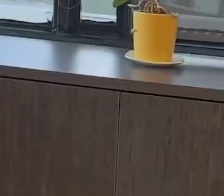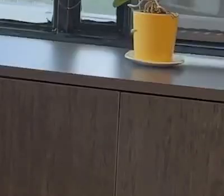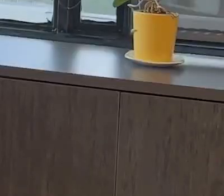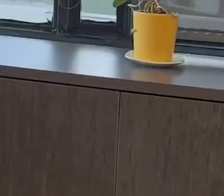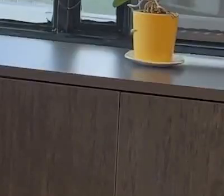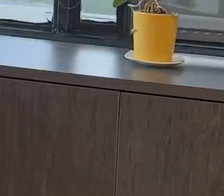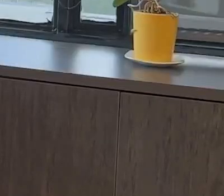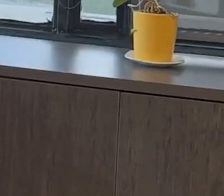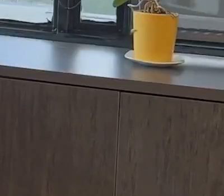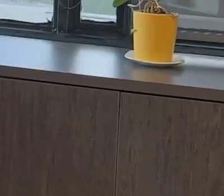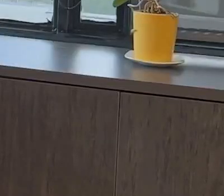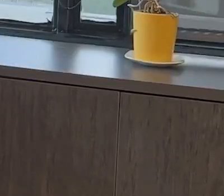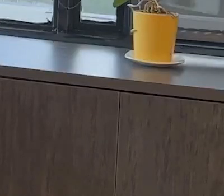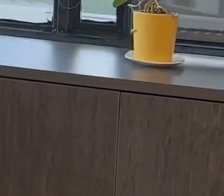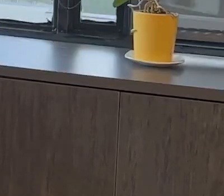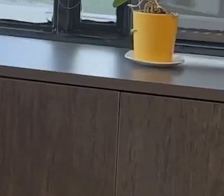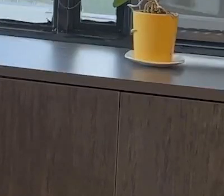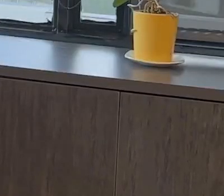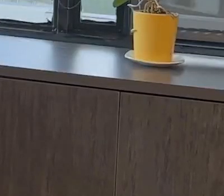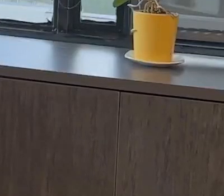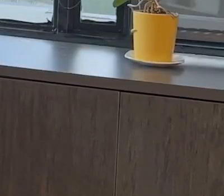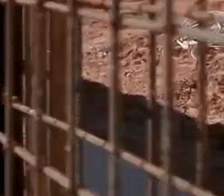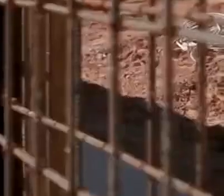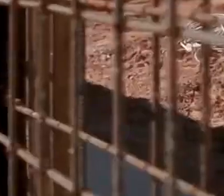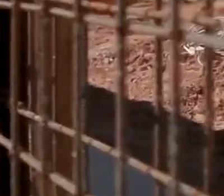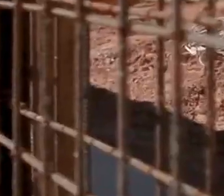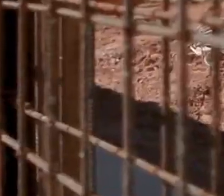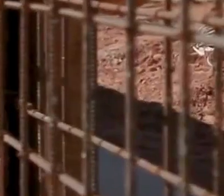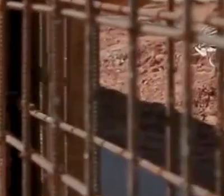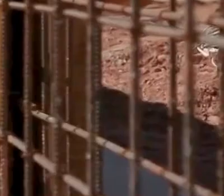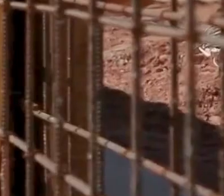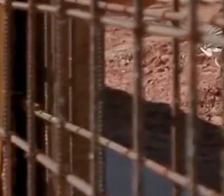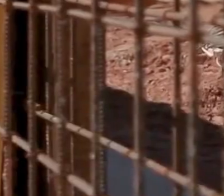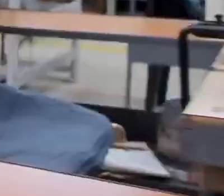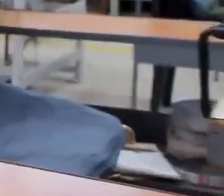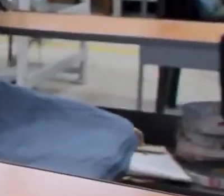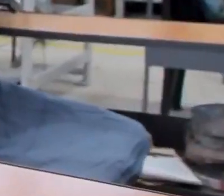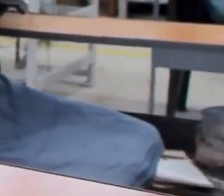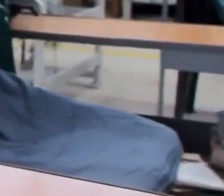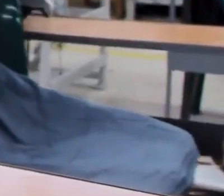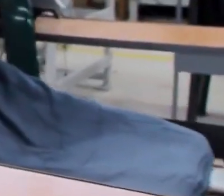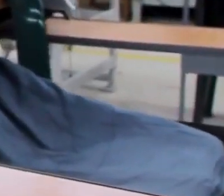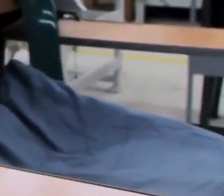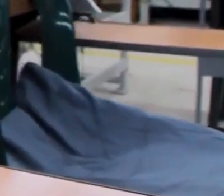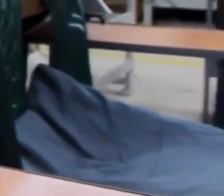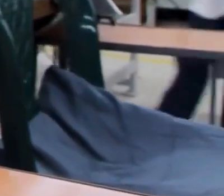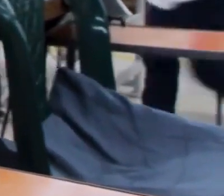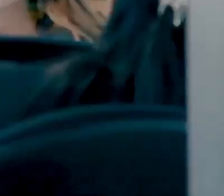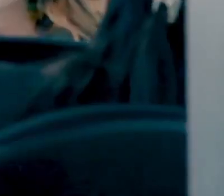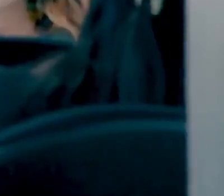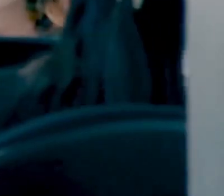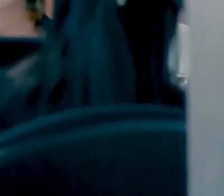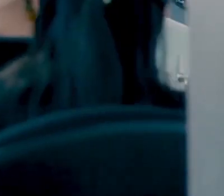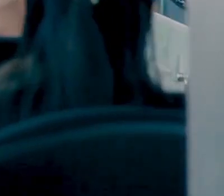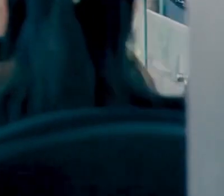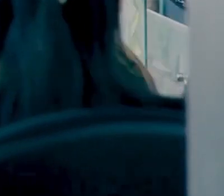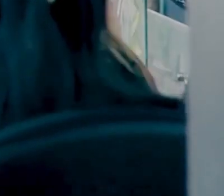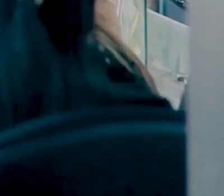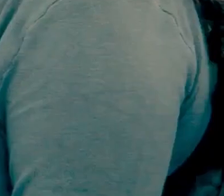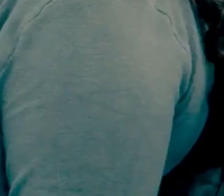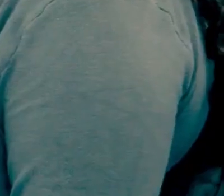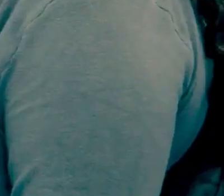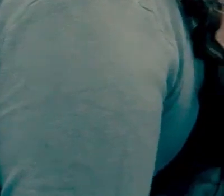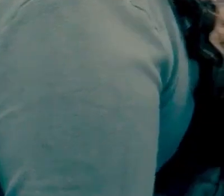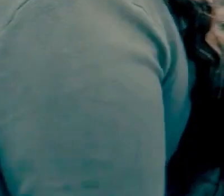de aprobarse, le devolverán los derechos a los y las trabajadoras. Salarios más justos, protección en